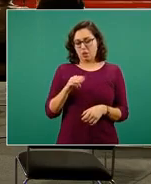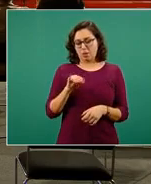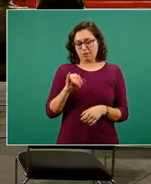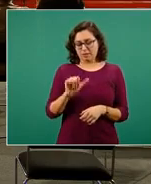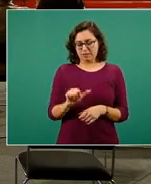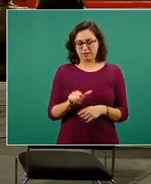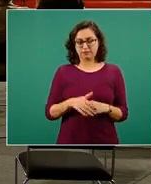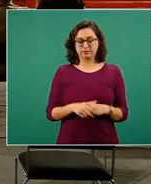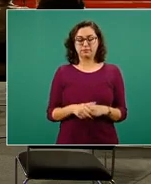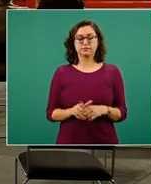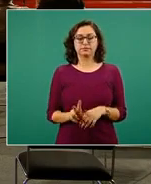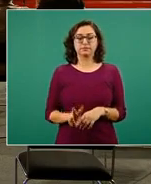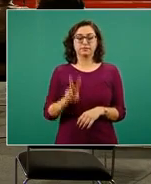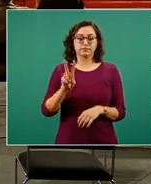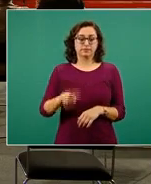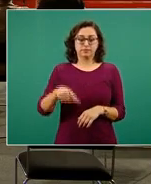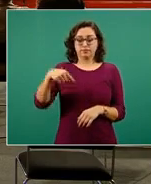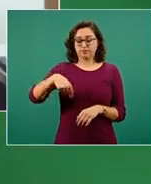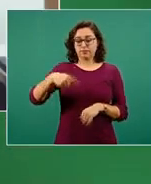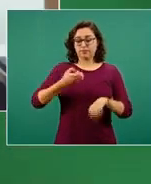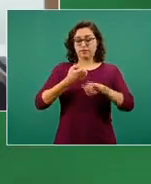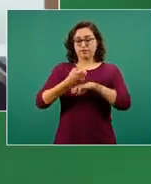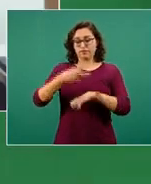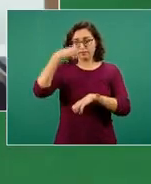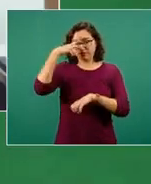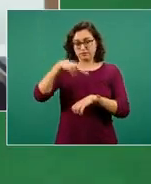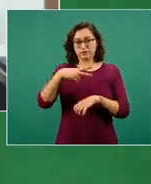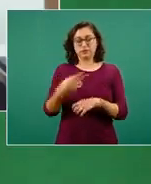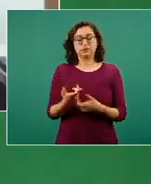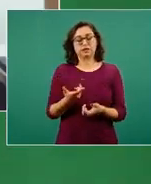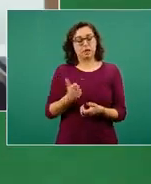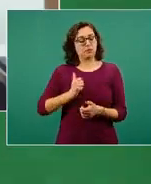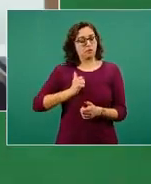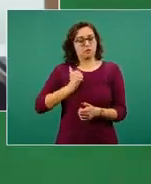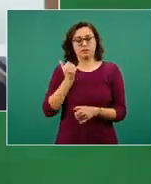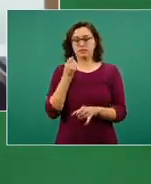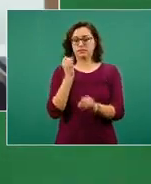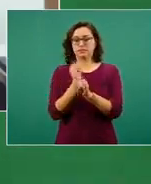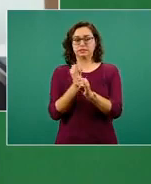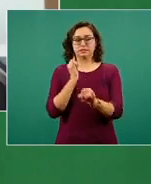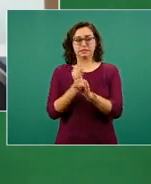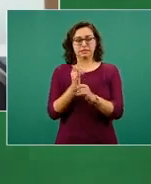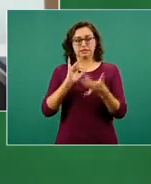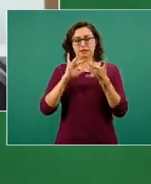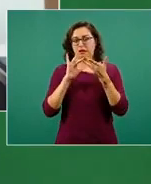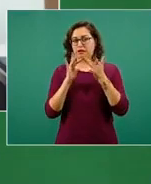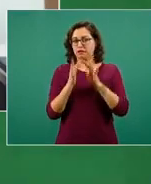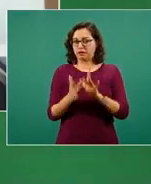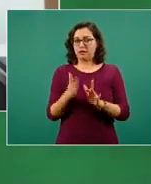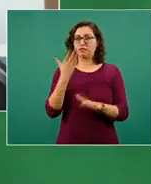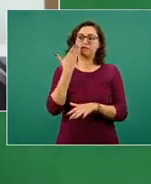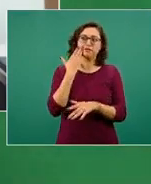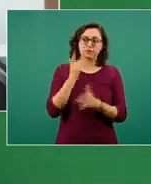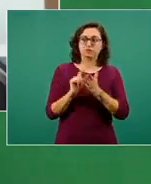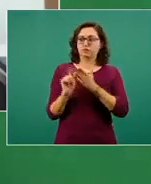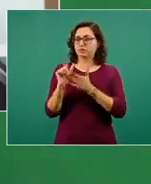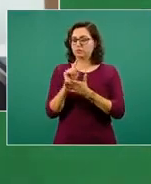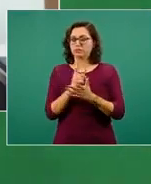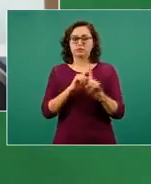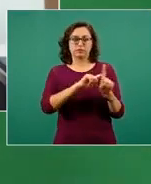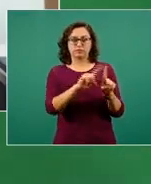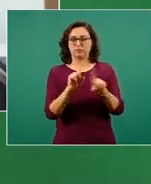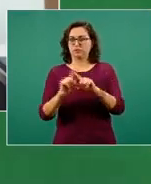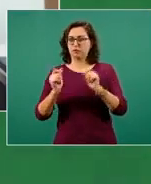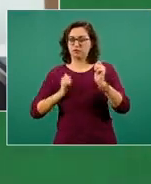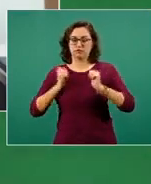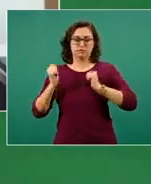las principales acciones que usamos fueron las redes sociales, y sobre todo el informar a la población. Era muy